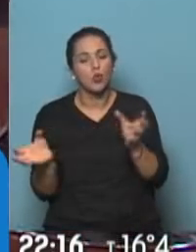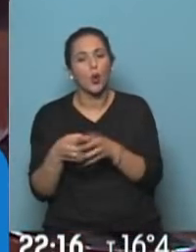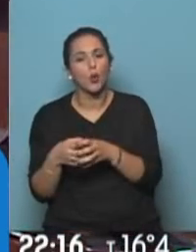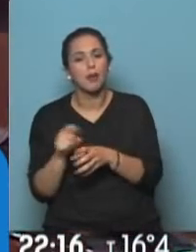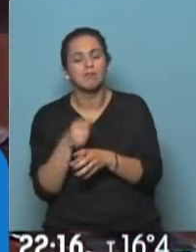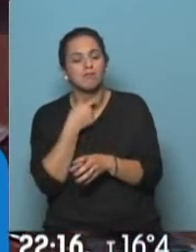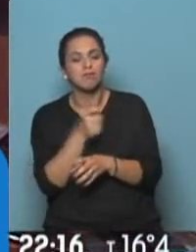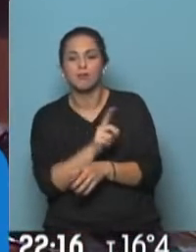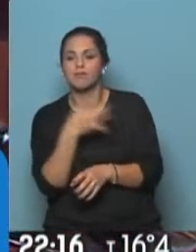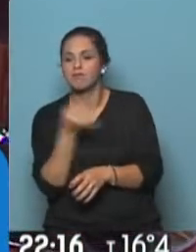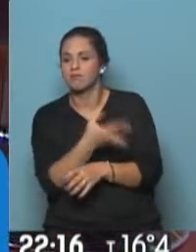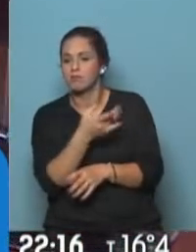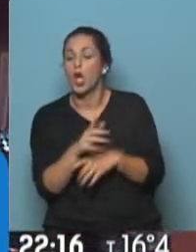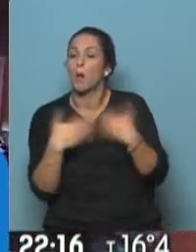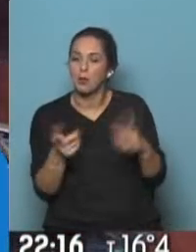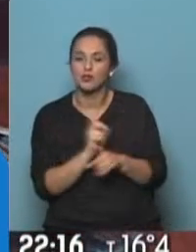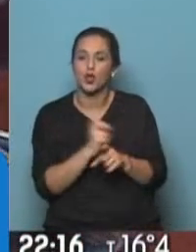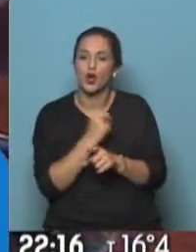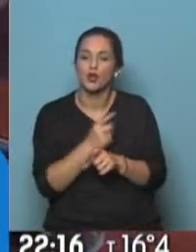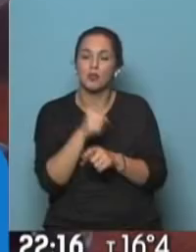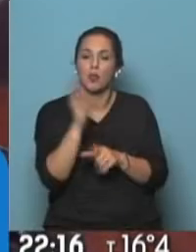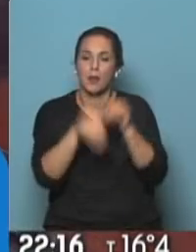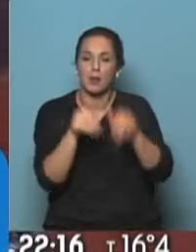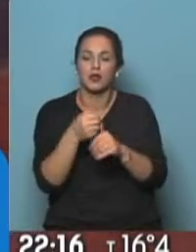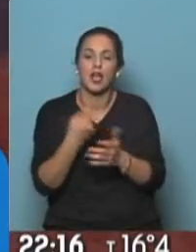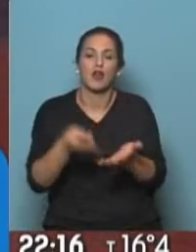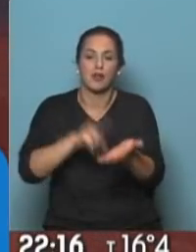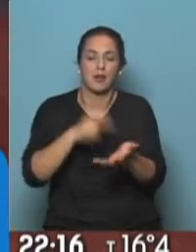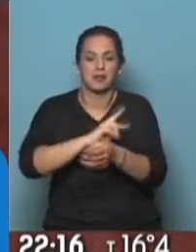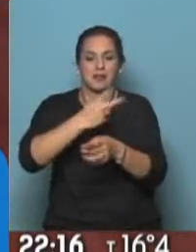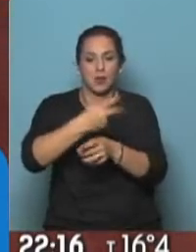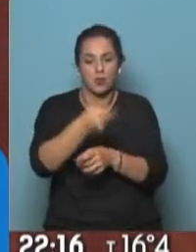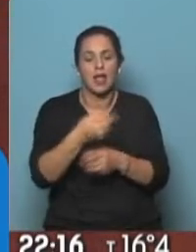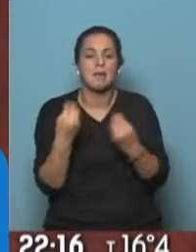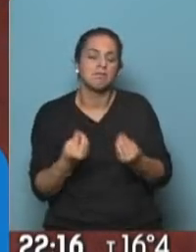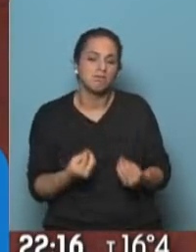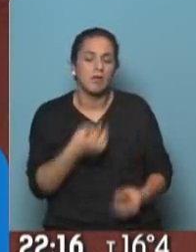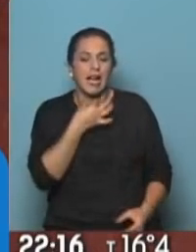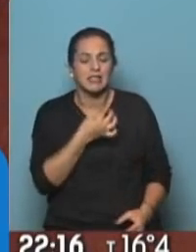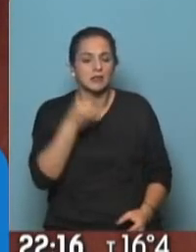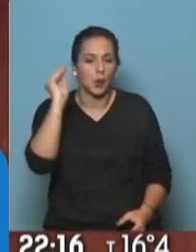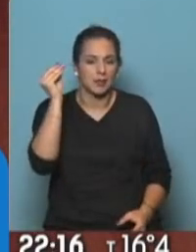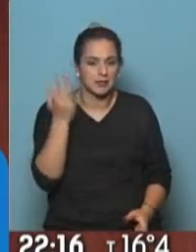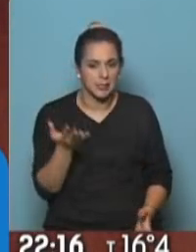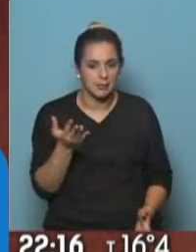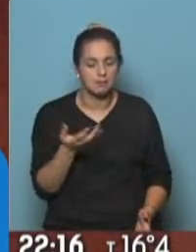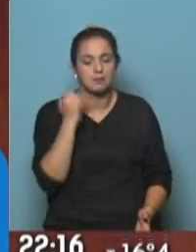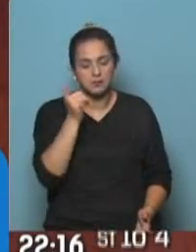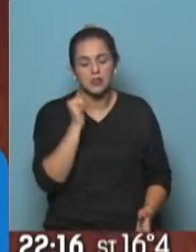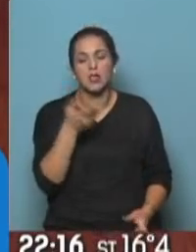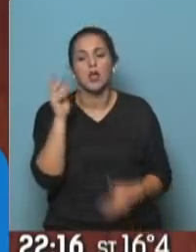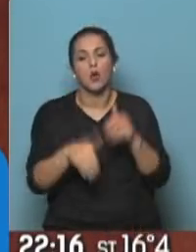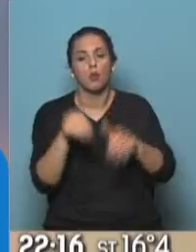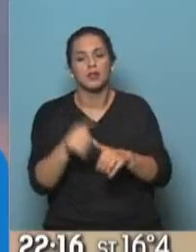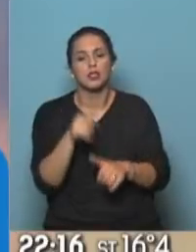Então, por isso não foi reelecto, não? O que o Brasil quer, não? Eso decía. Sí, que el